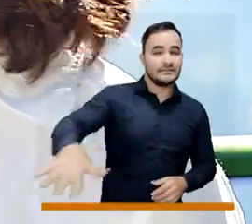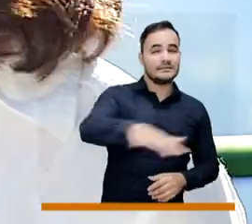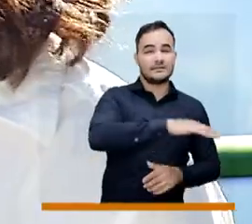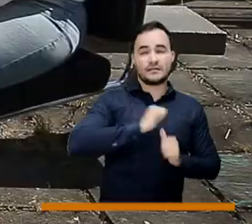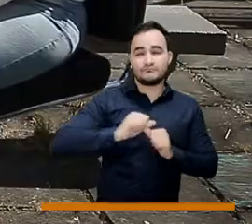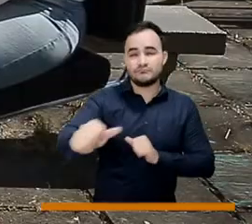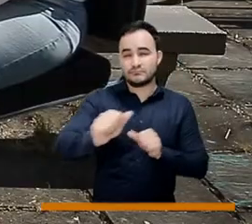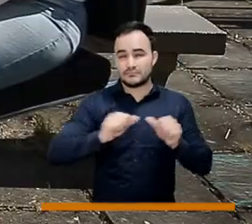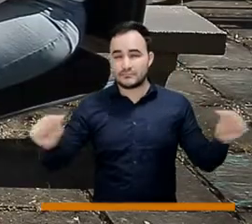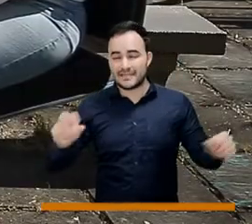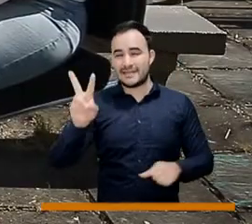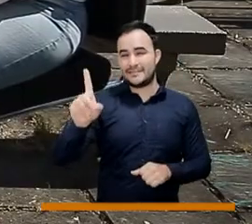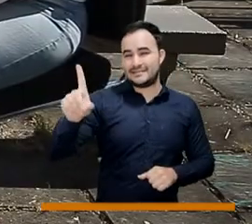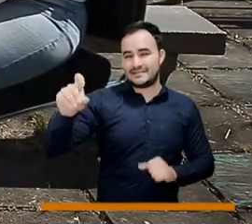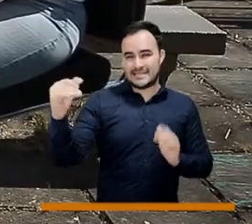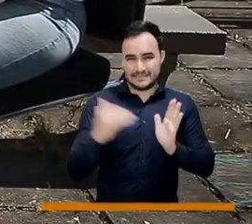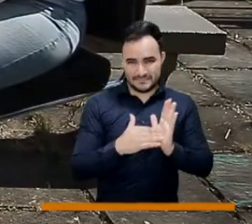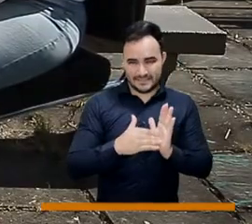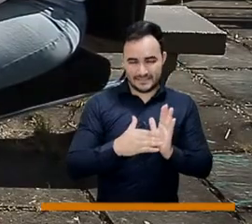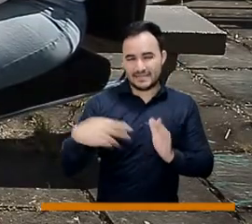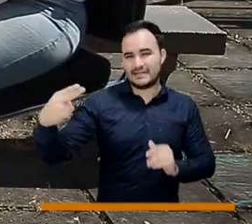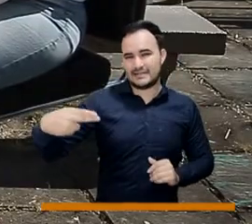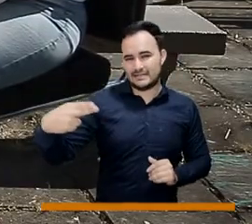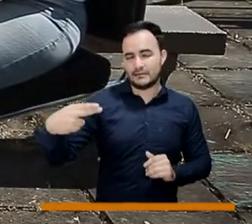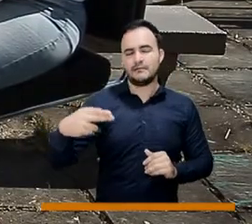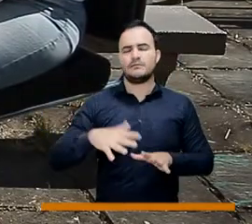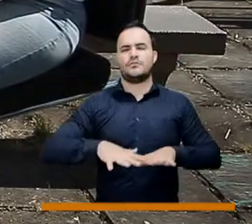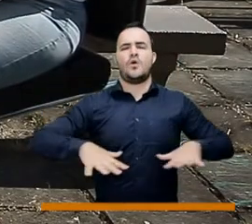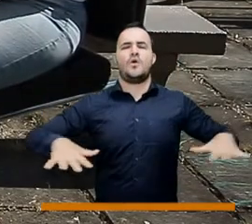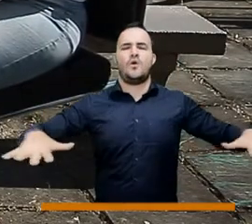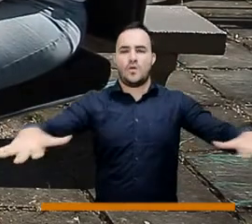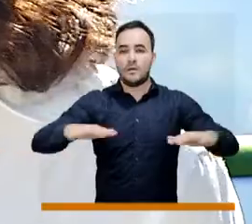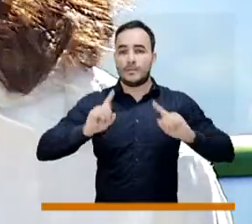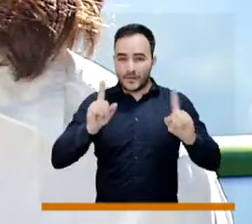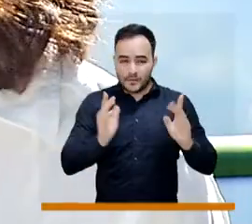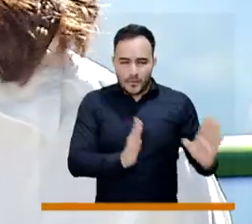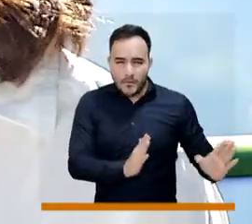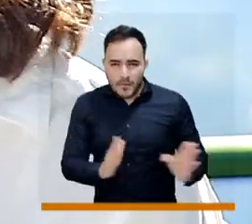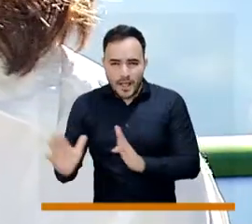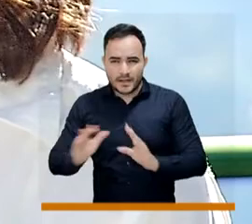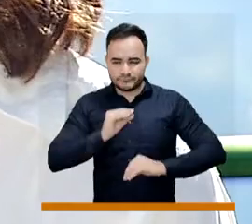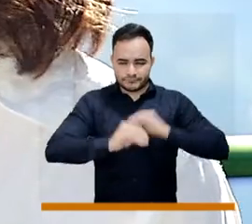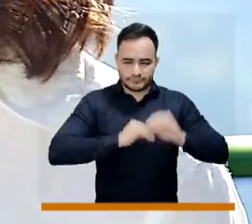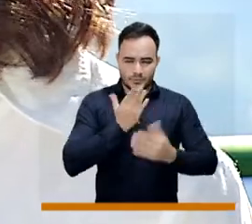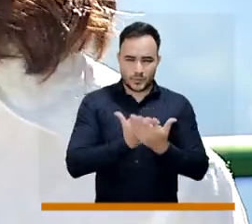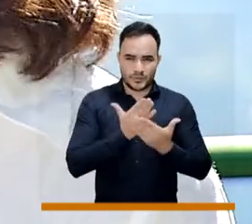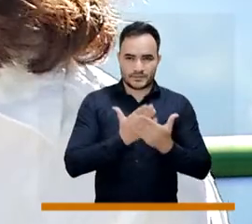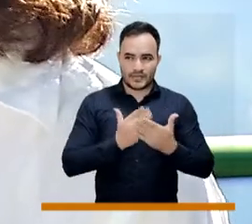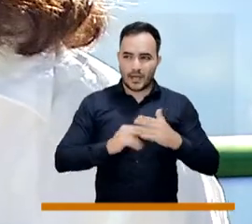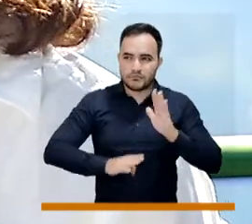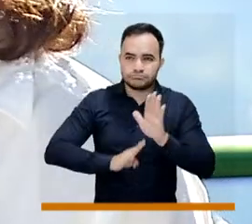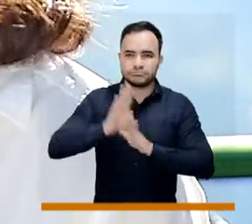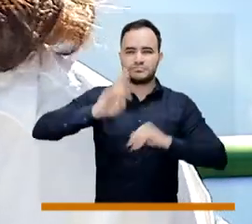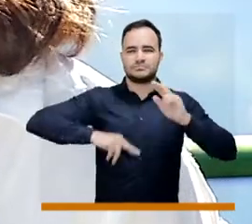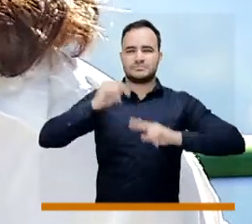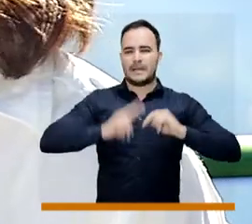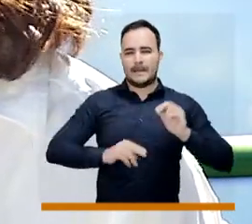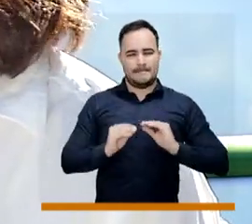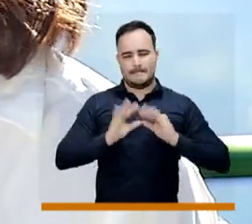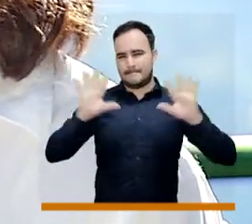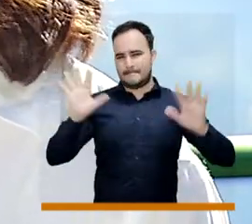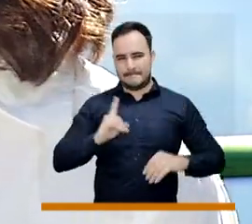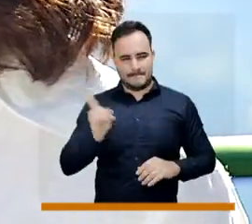unas 26.000 hectáreas, pero que en este momento no tienen, digamos, que un desarrollo planificado, pensado. El Distrito